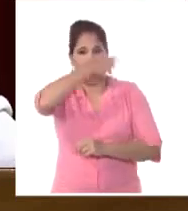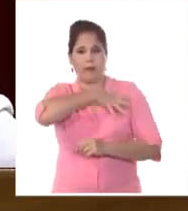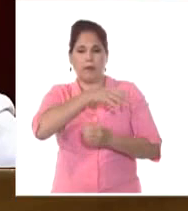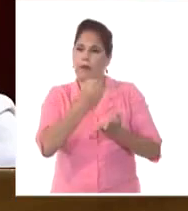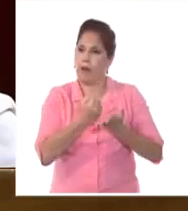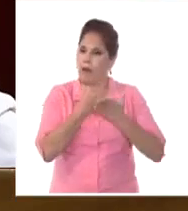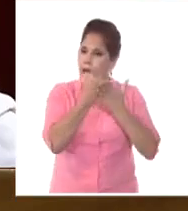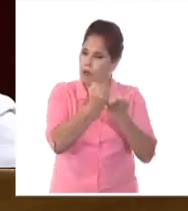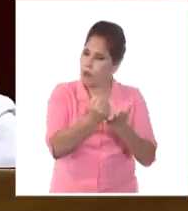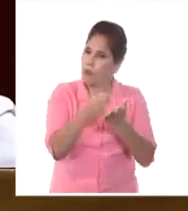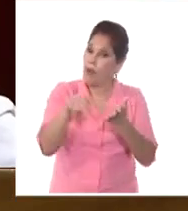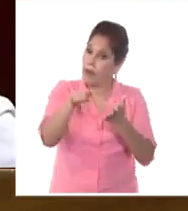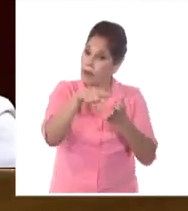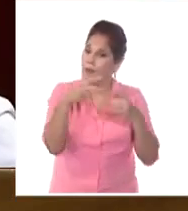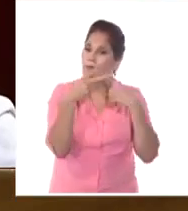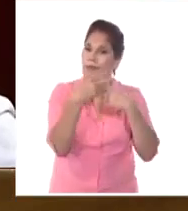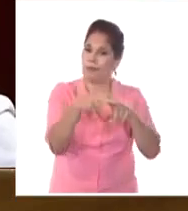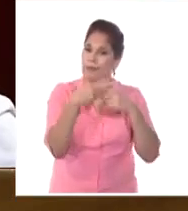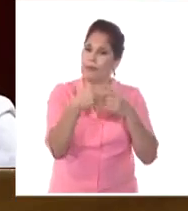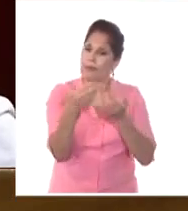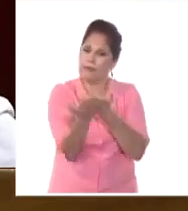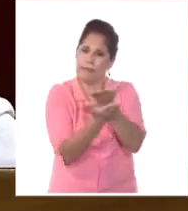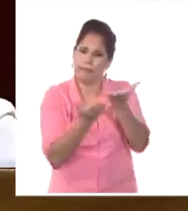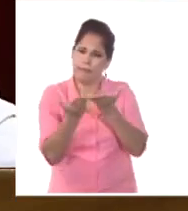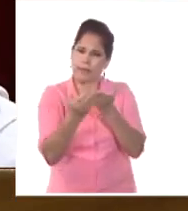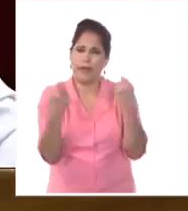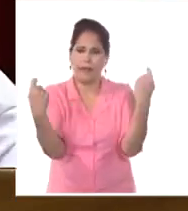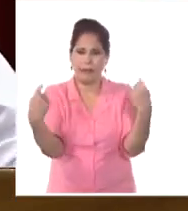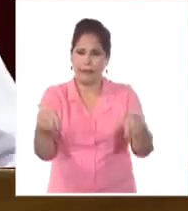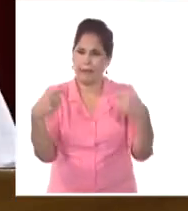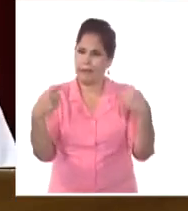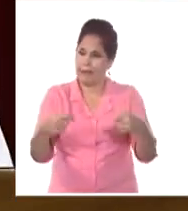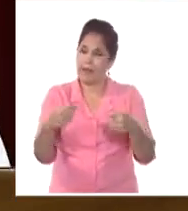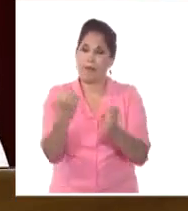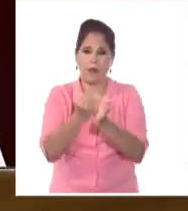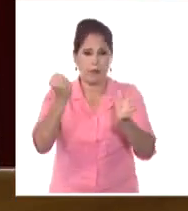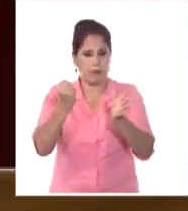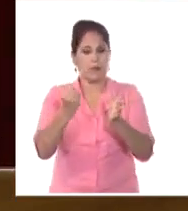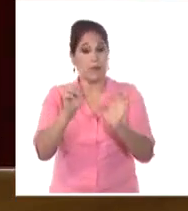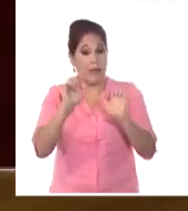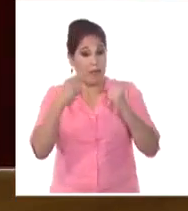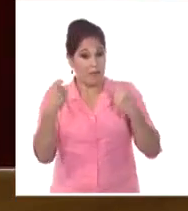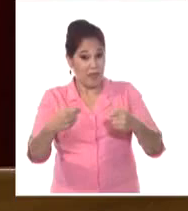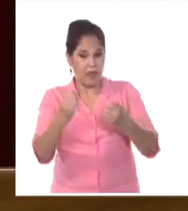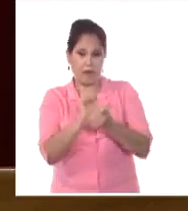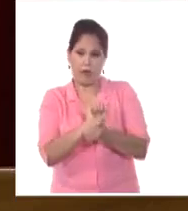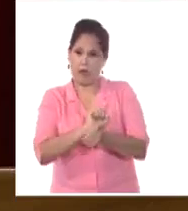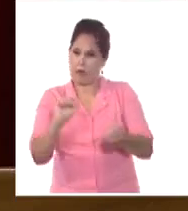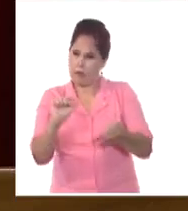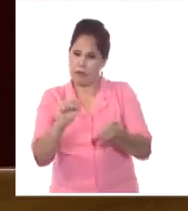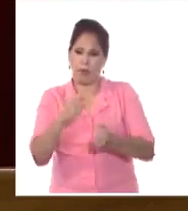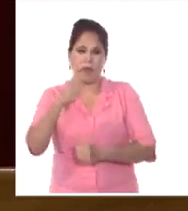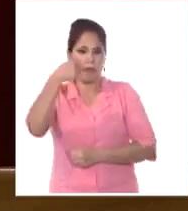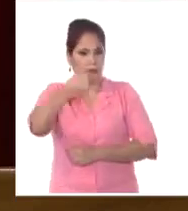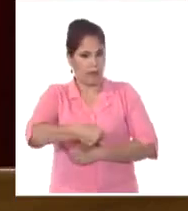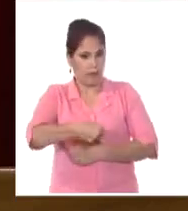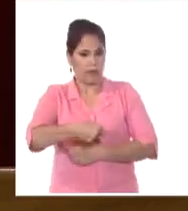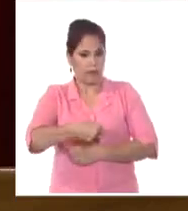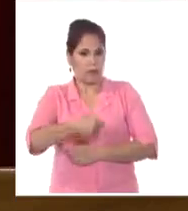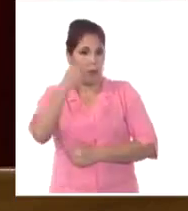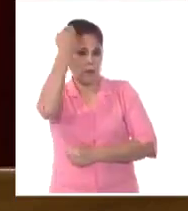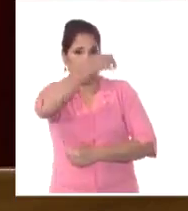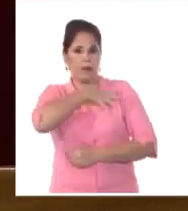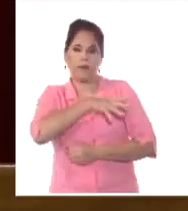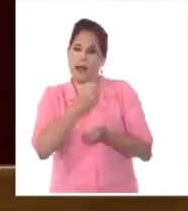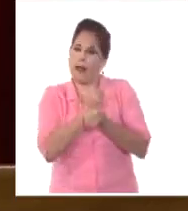la búsqueda de una solución política negociada, justa y definitiva que garantice el ejercicio del legítimo derecho del pueblo palestino a la